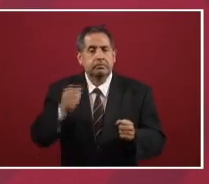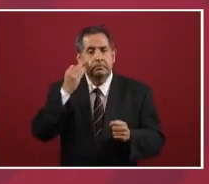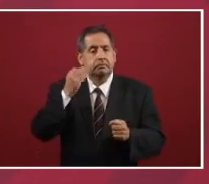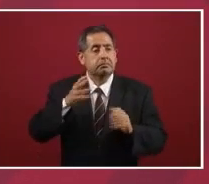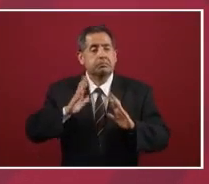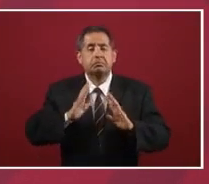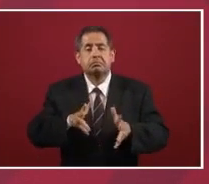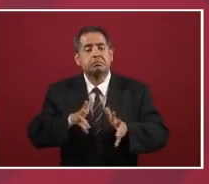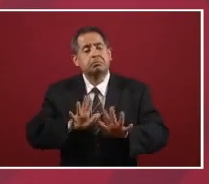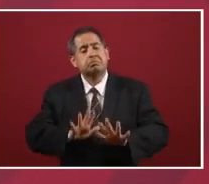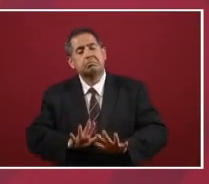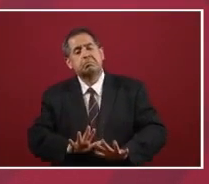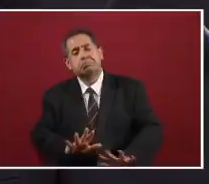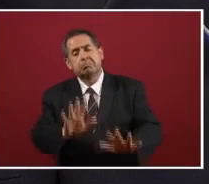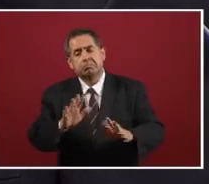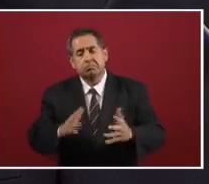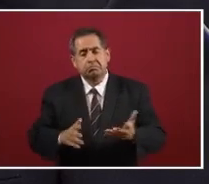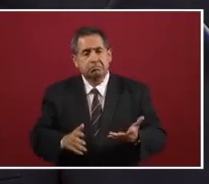lleva?